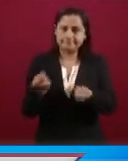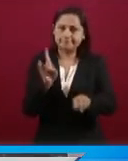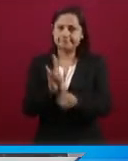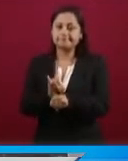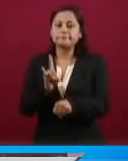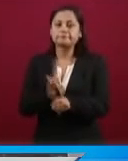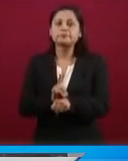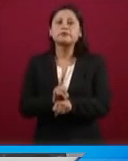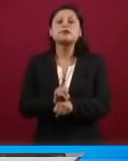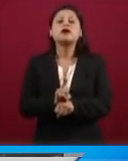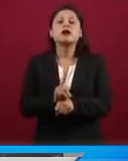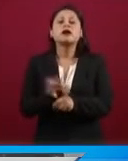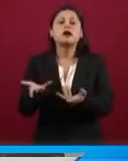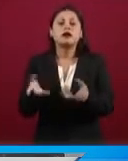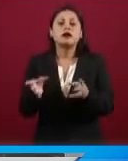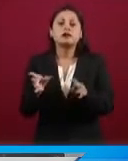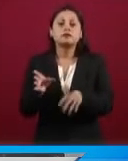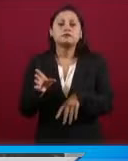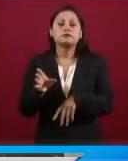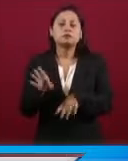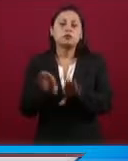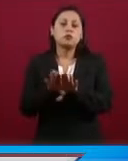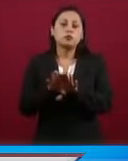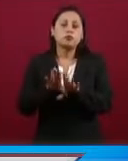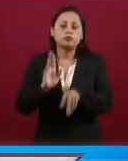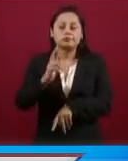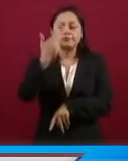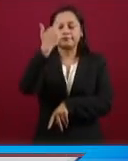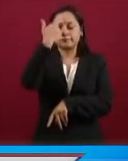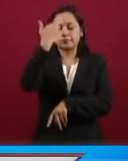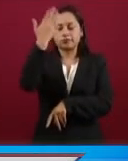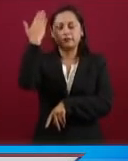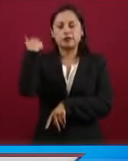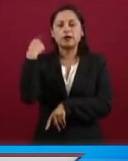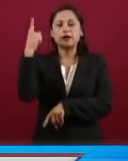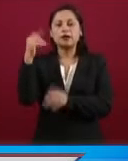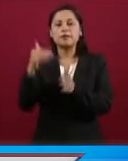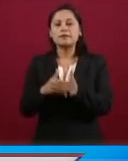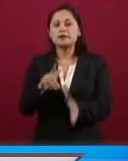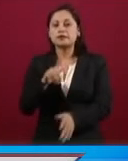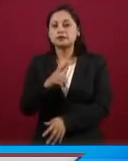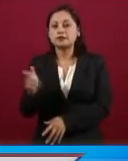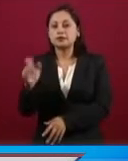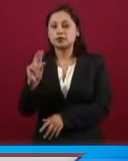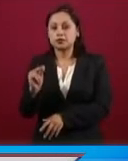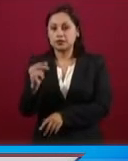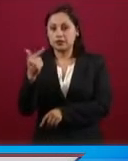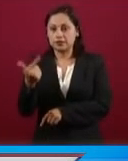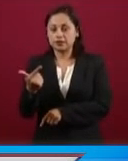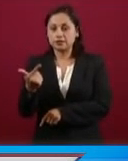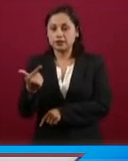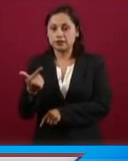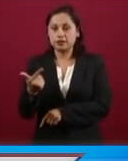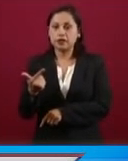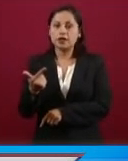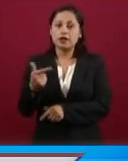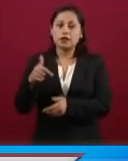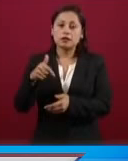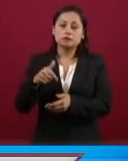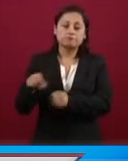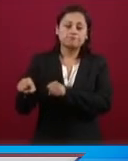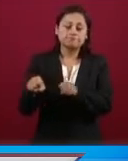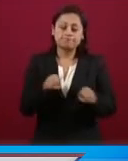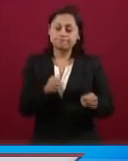fenómenos naturales por la zona sísmica en la que se encuentra nuestro país. Sonarán todas las alarmas existentes y se pide que se registren los inmuebles